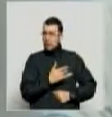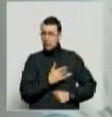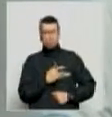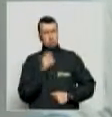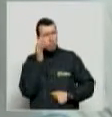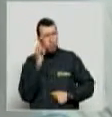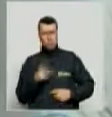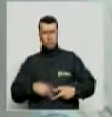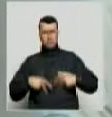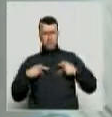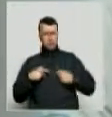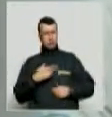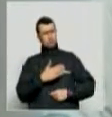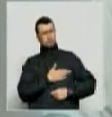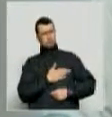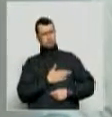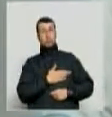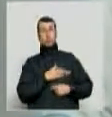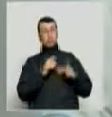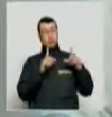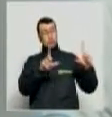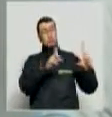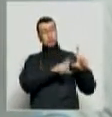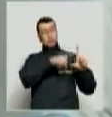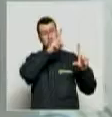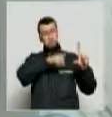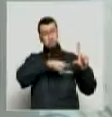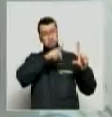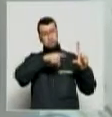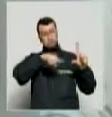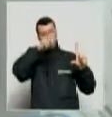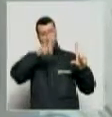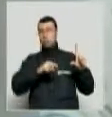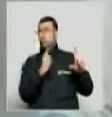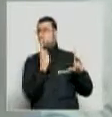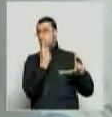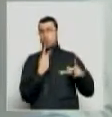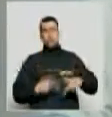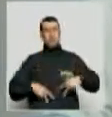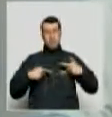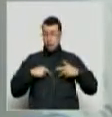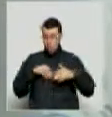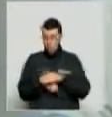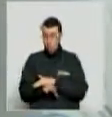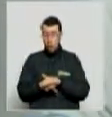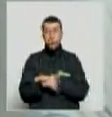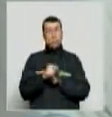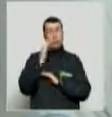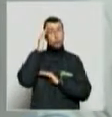vida normal. O sea, uno tiene que tener un electrocardiograma por lo menos en la vida y mantenerlo almacenado o guardado para